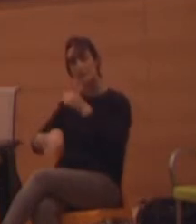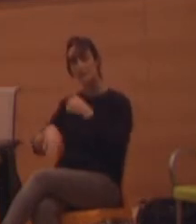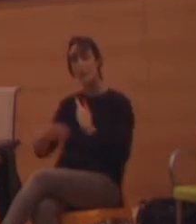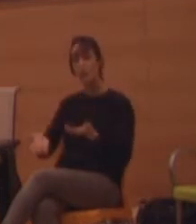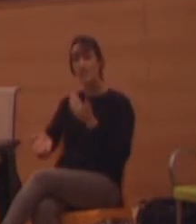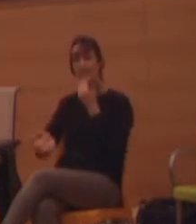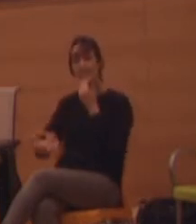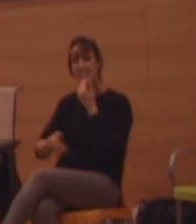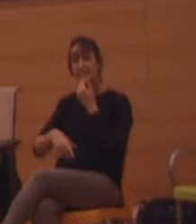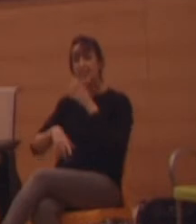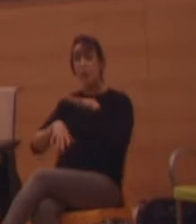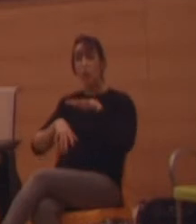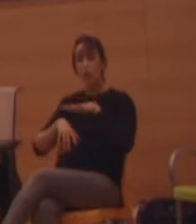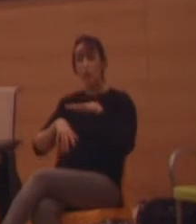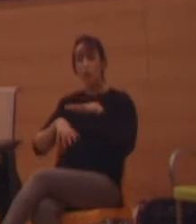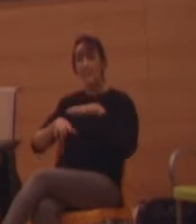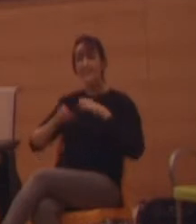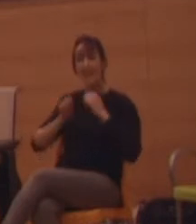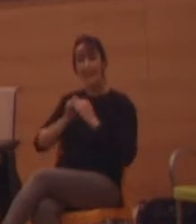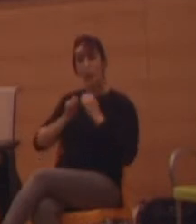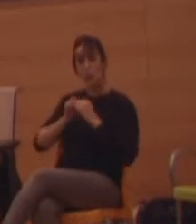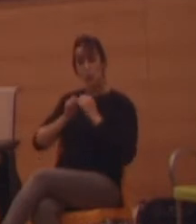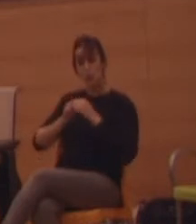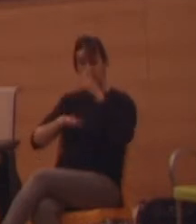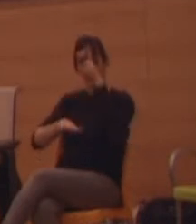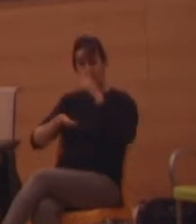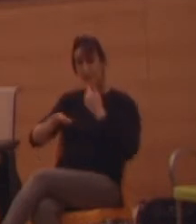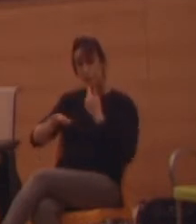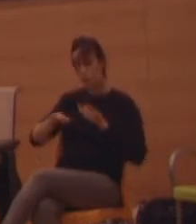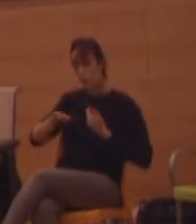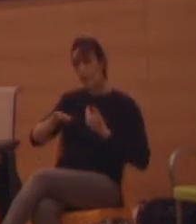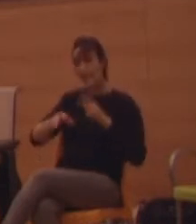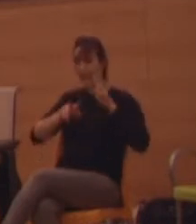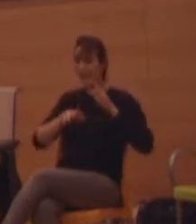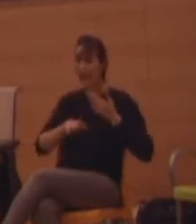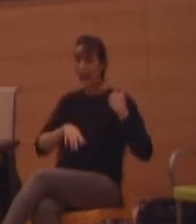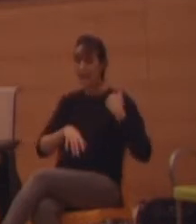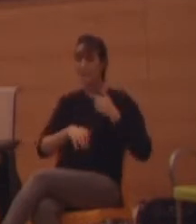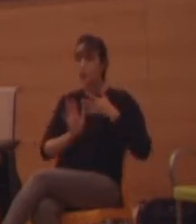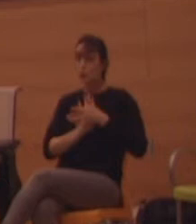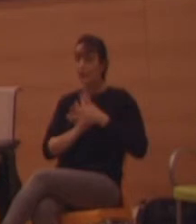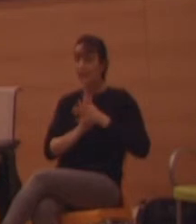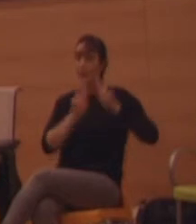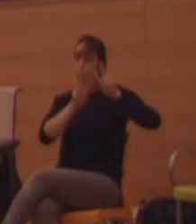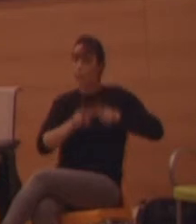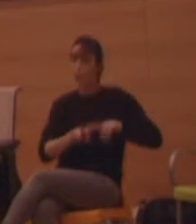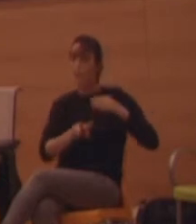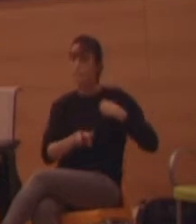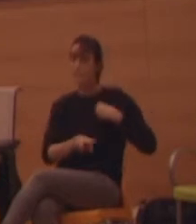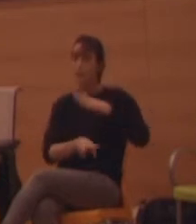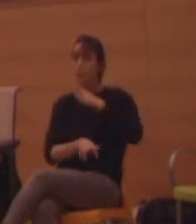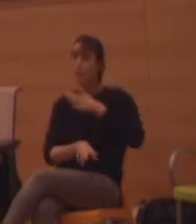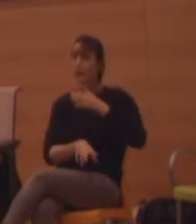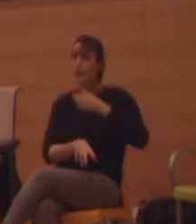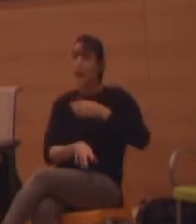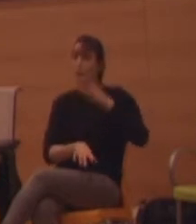zonas hiperkeratosis o callosidades, habría que hacer la exploración esta que os decía yo antes, porque puede ser que la lesión